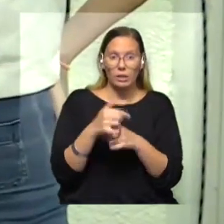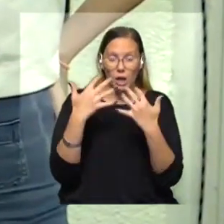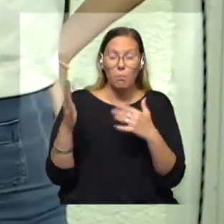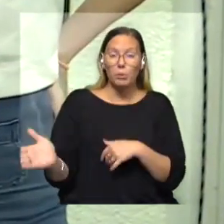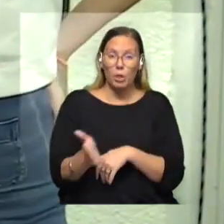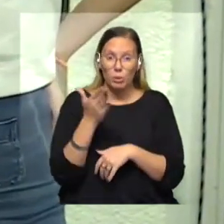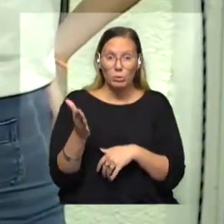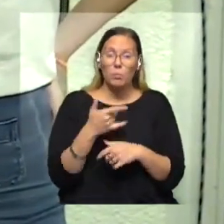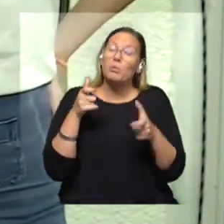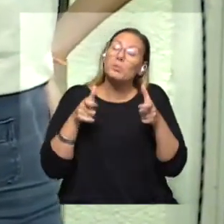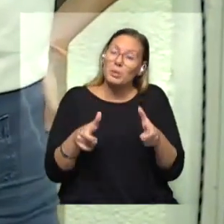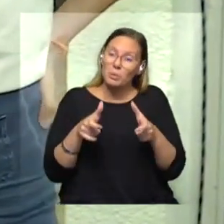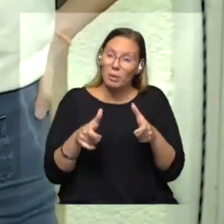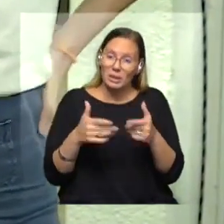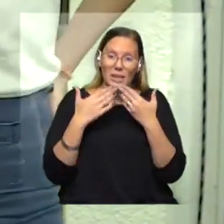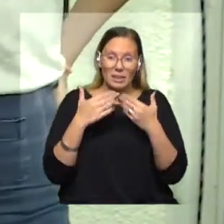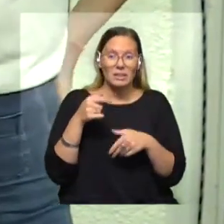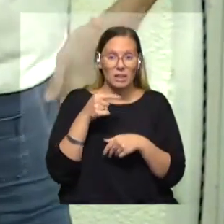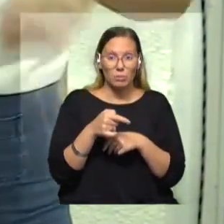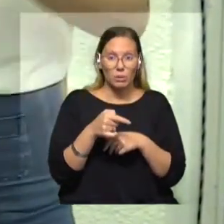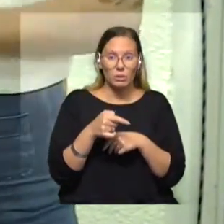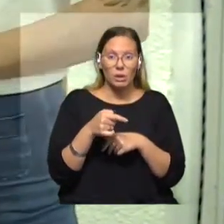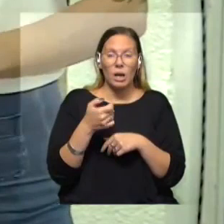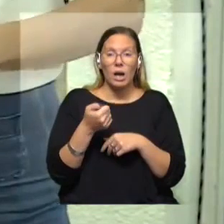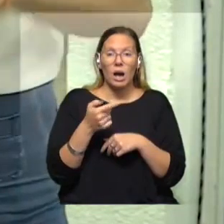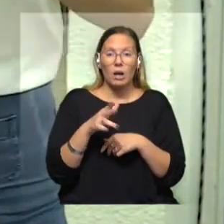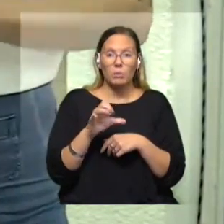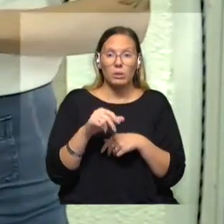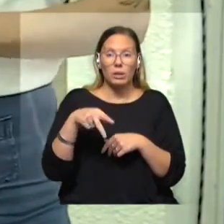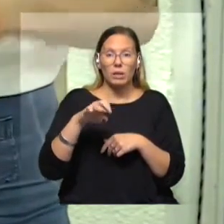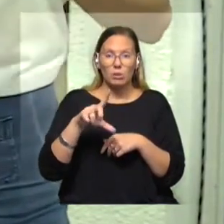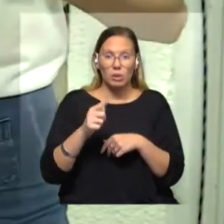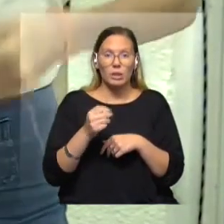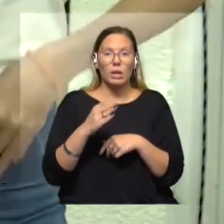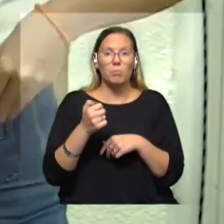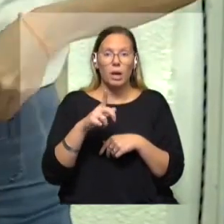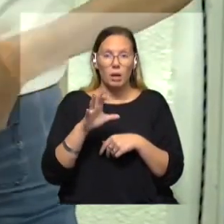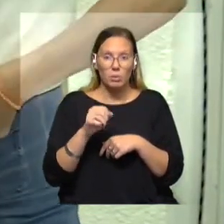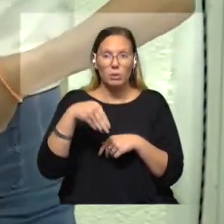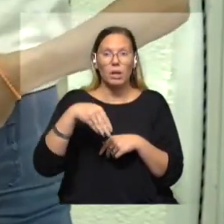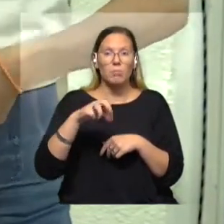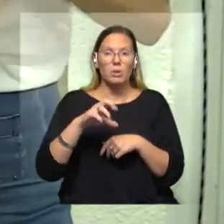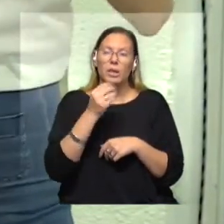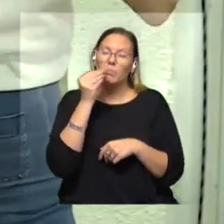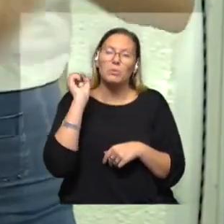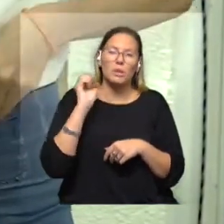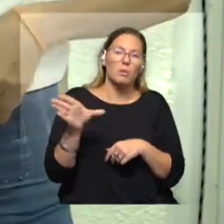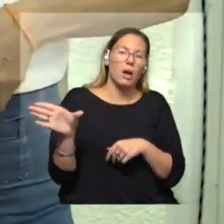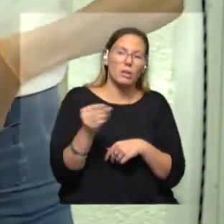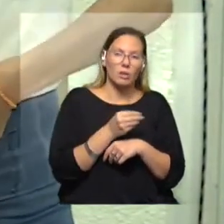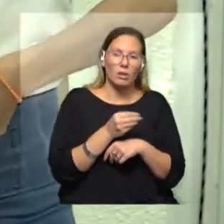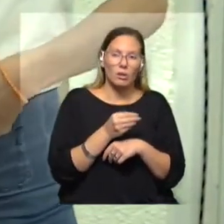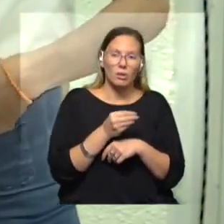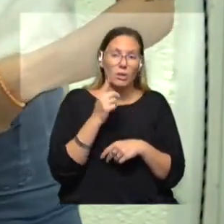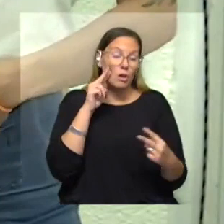producción. Y, bueno, muchos éxitos. Bueno, gracias a vos, gracias a Agustina, a Noelia en piso, a Pablo y a Morena. Un saludo a todos y, bueno, nos